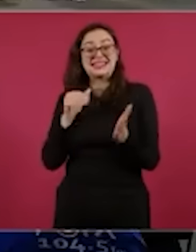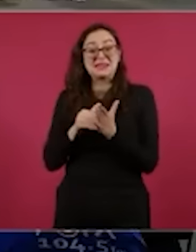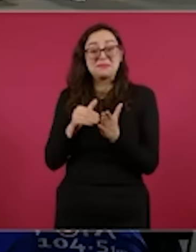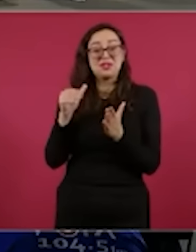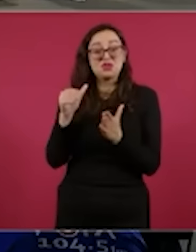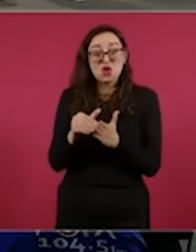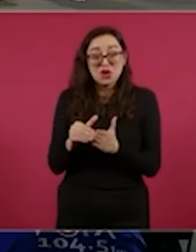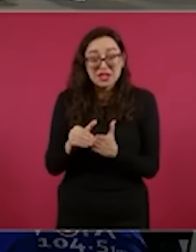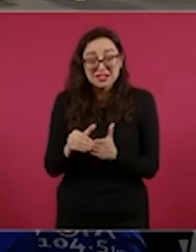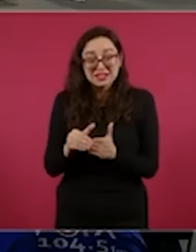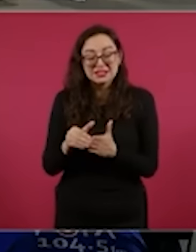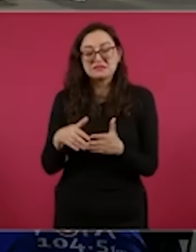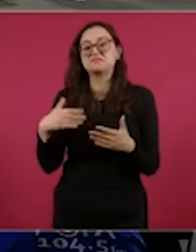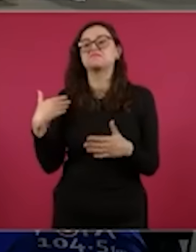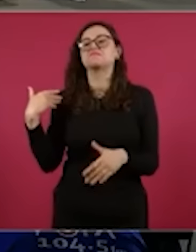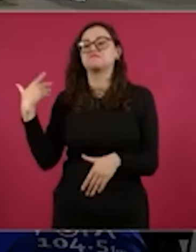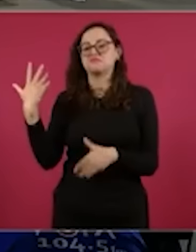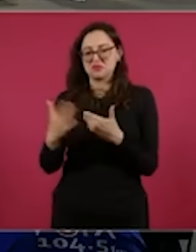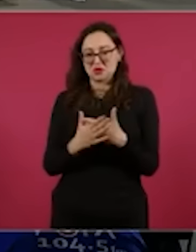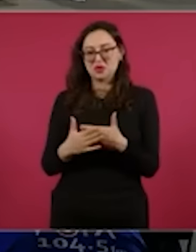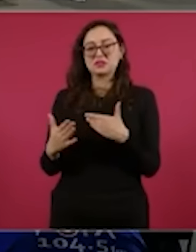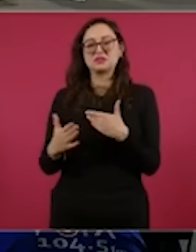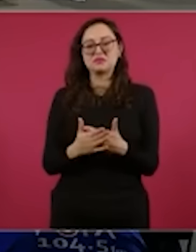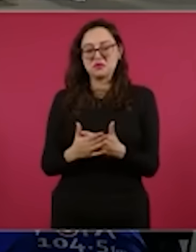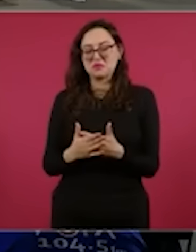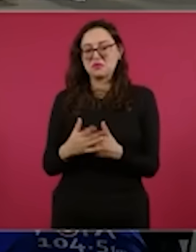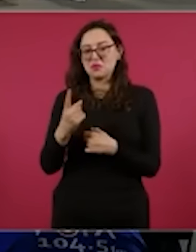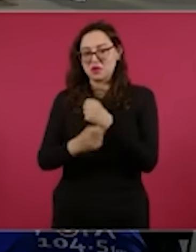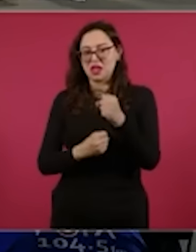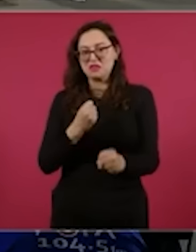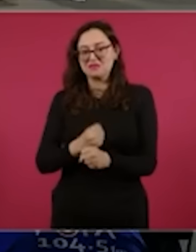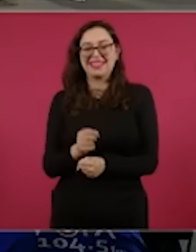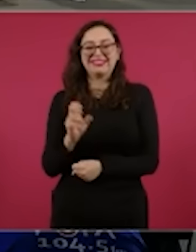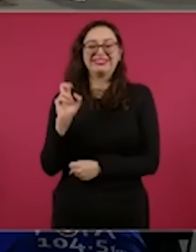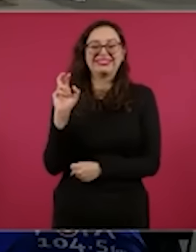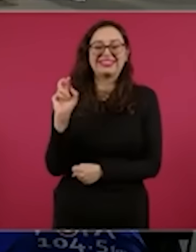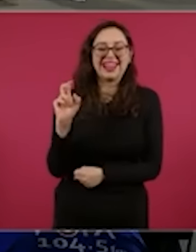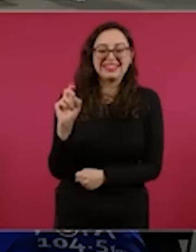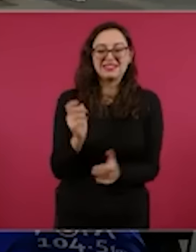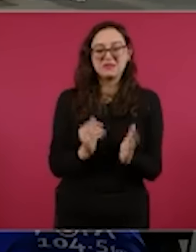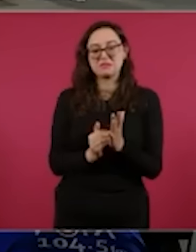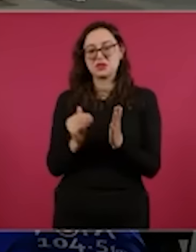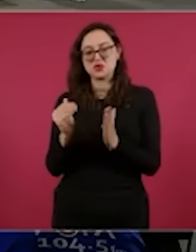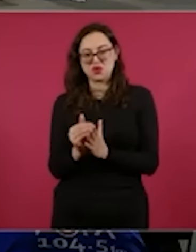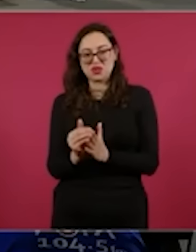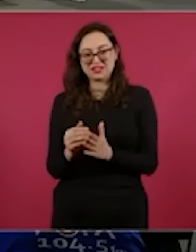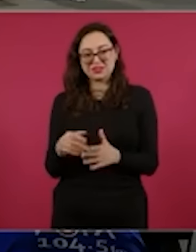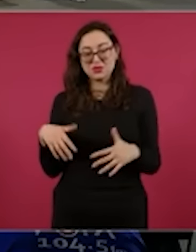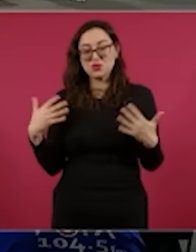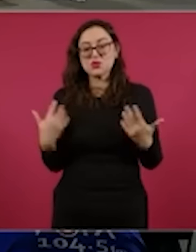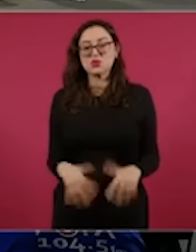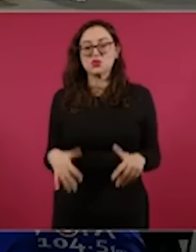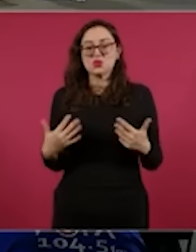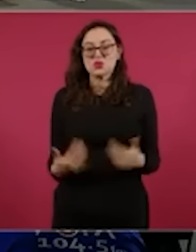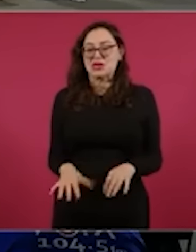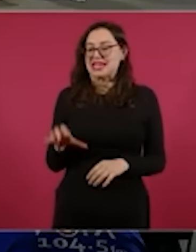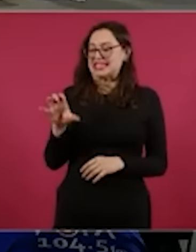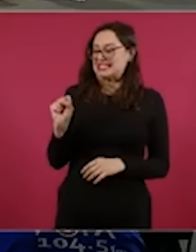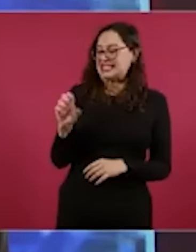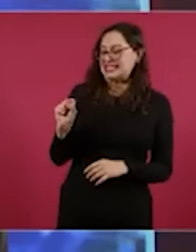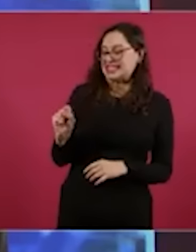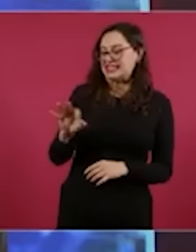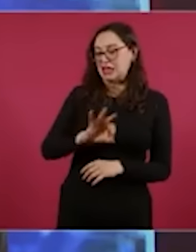personas a 30 millones de personas al año. Con este proyecto se ha intervenido el 60%